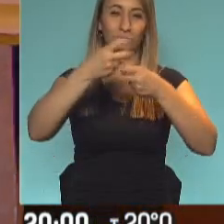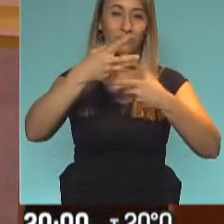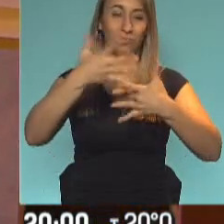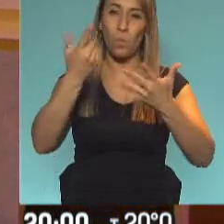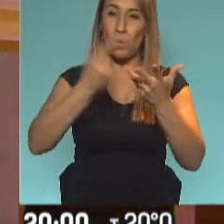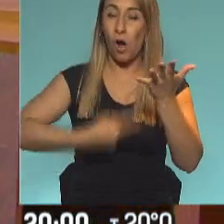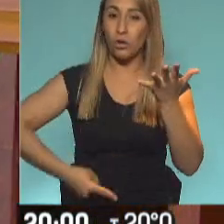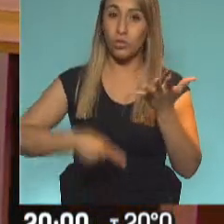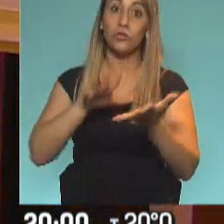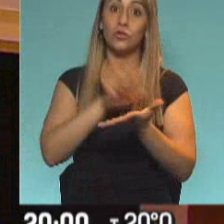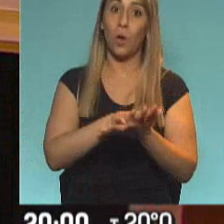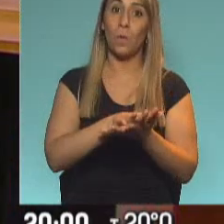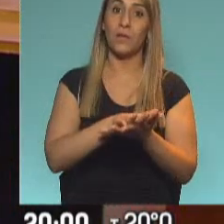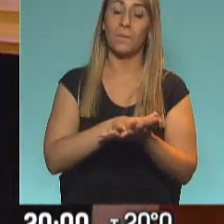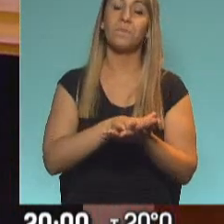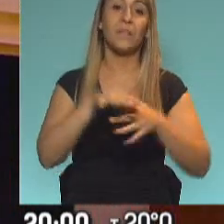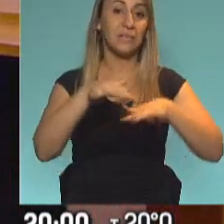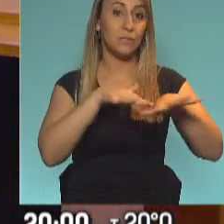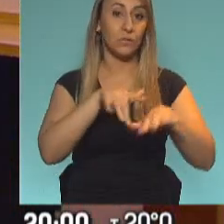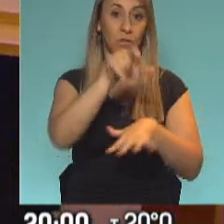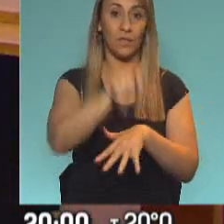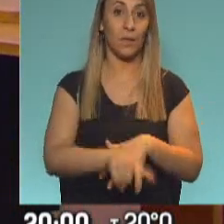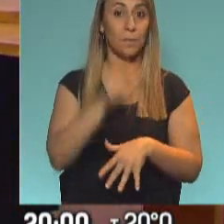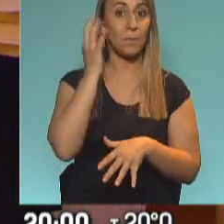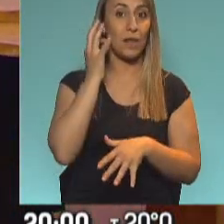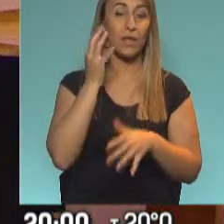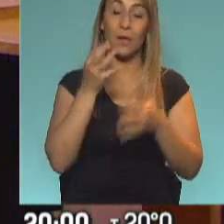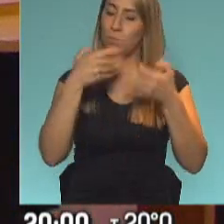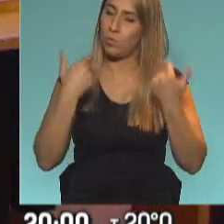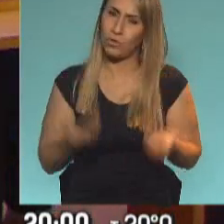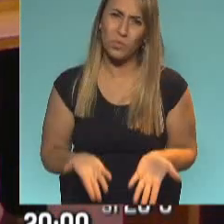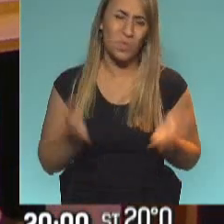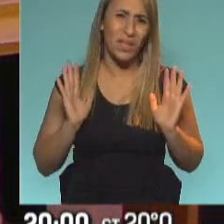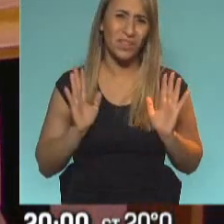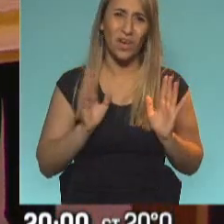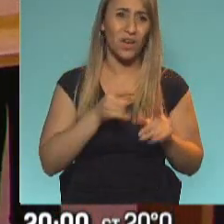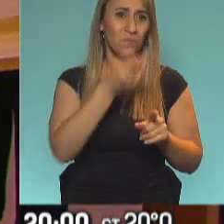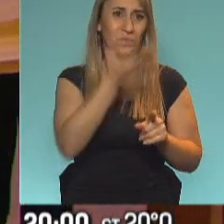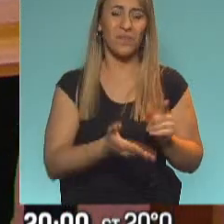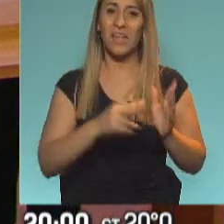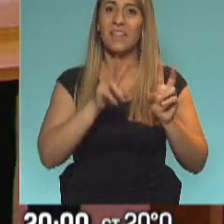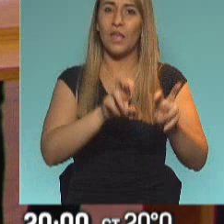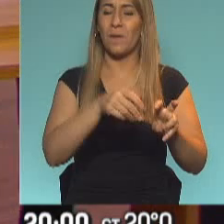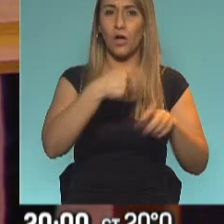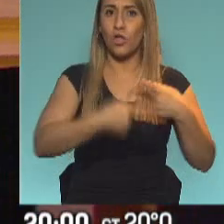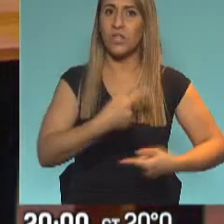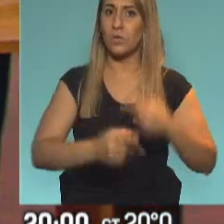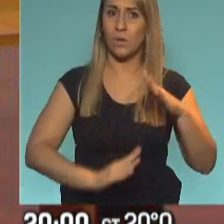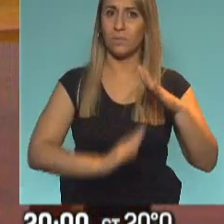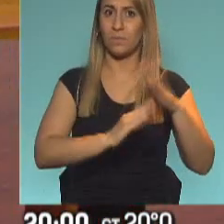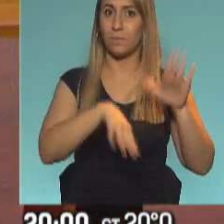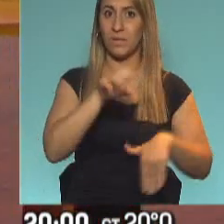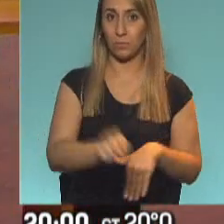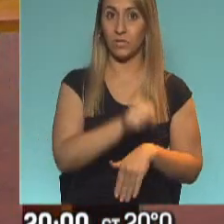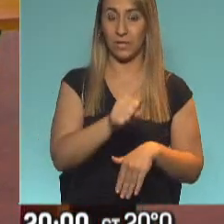está la causa de Diego Maradona, que por supuesto por estos días va a seguir siendo lo más importante. Uno de los que declaró fue, el que se